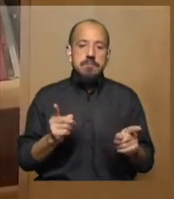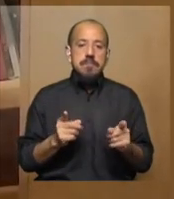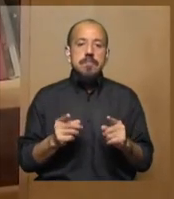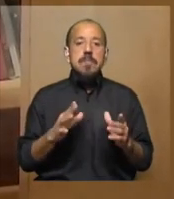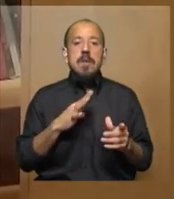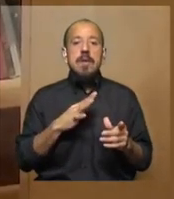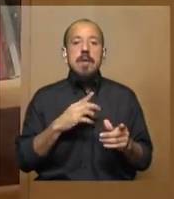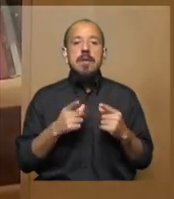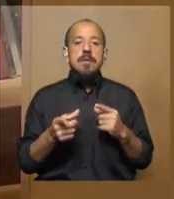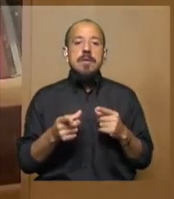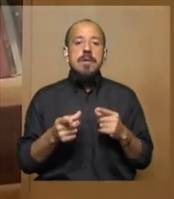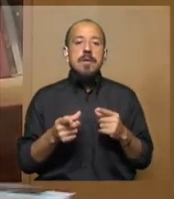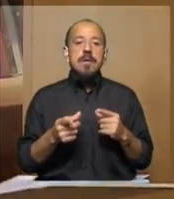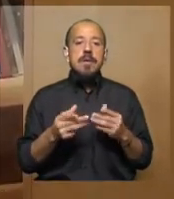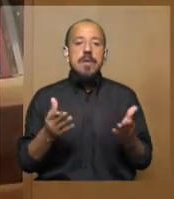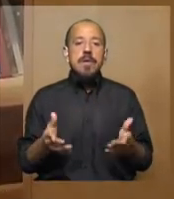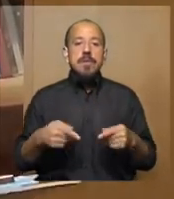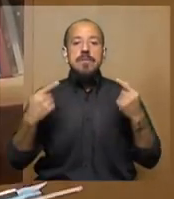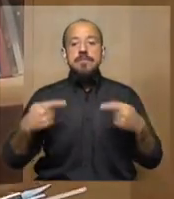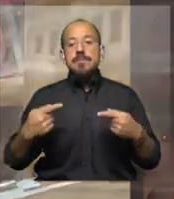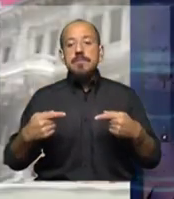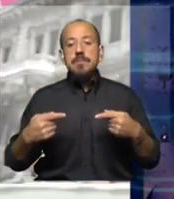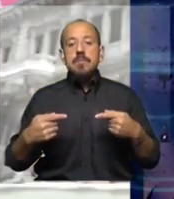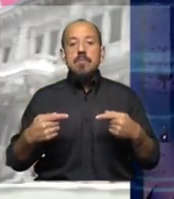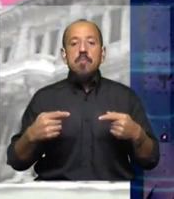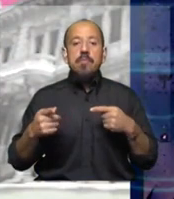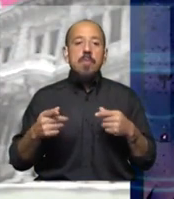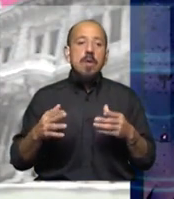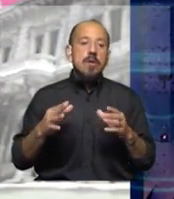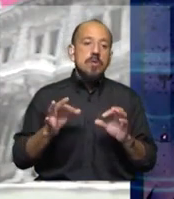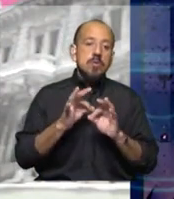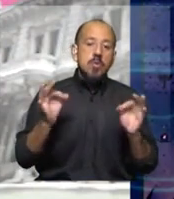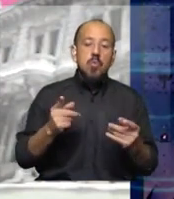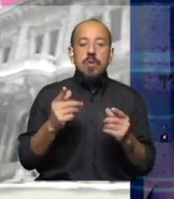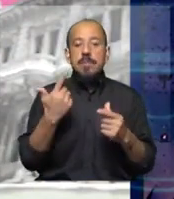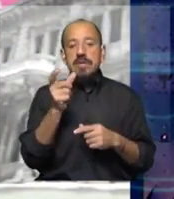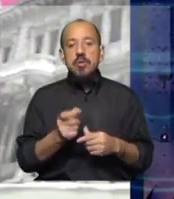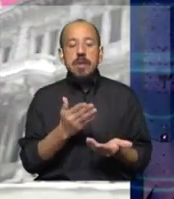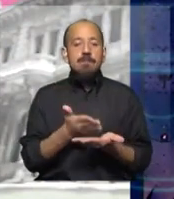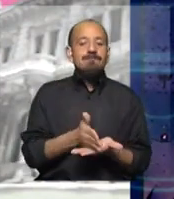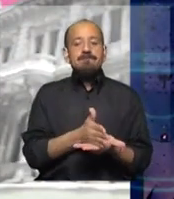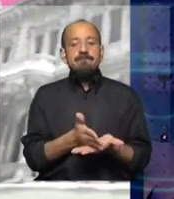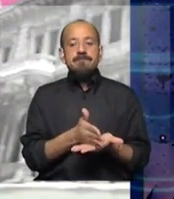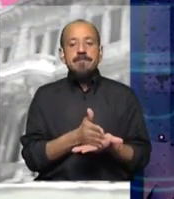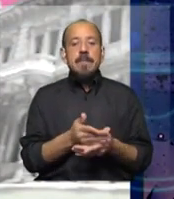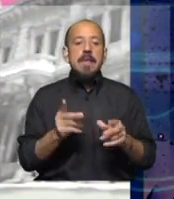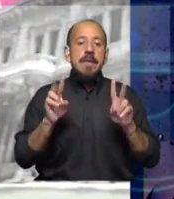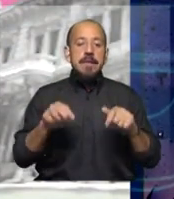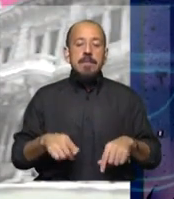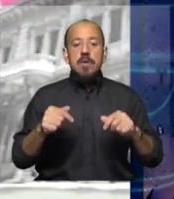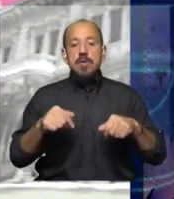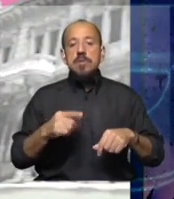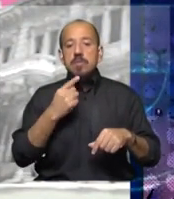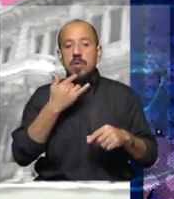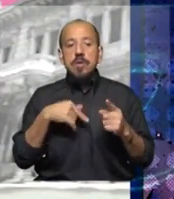de las fechas se da un debate con una o un moderador acerca del tema del día en